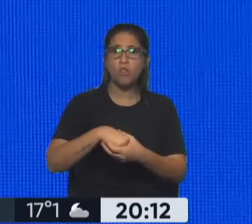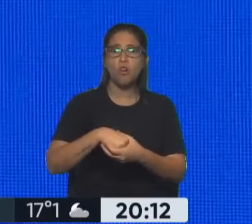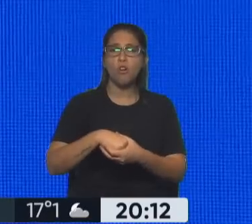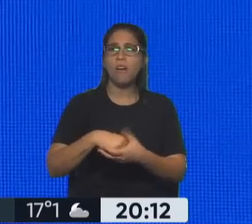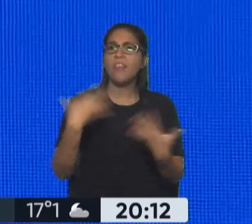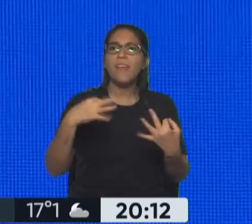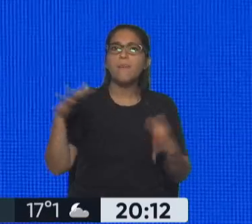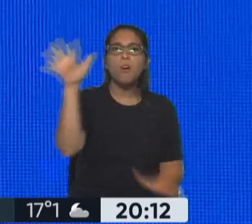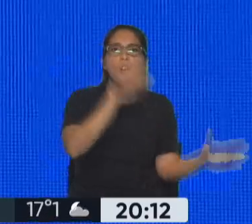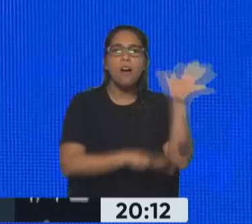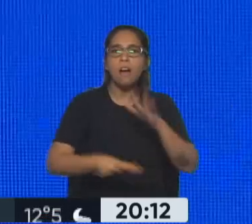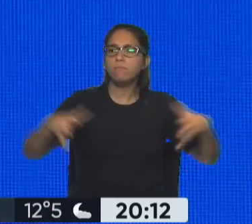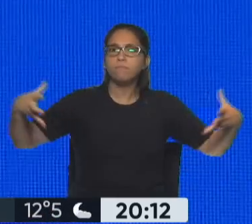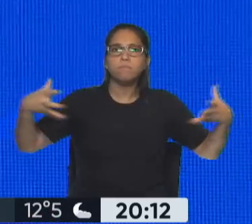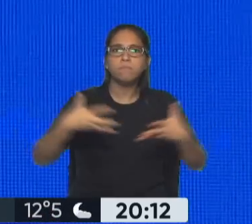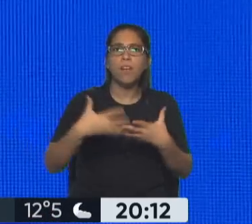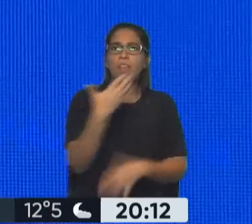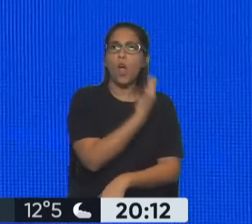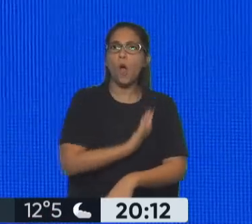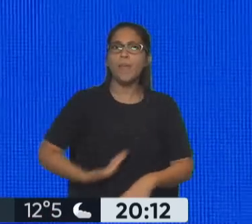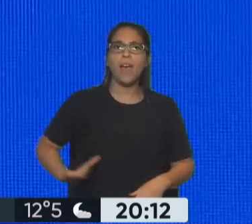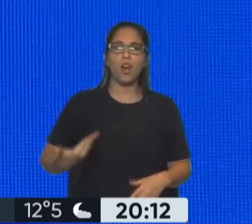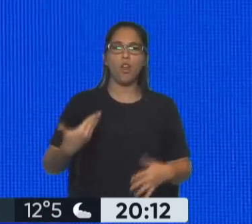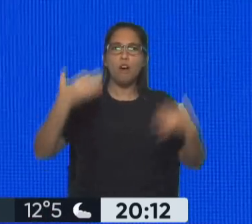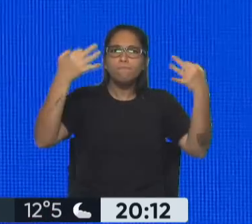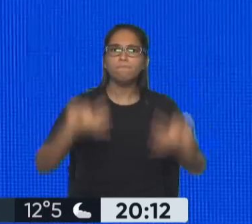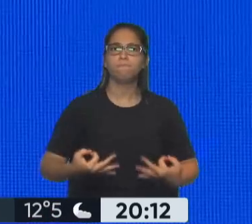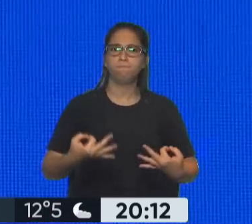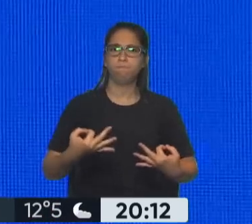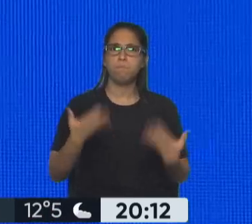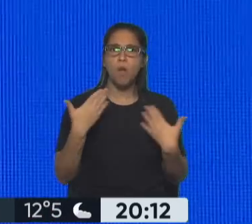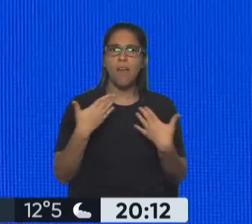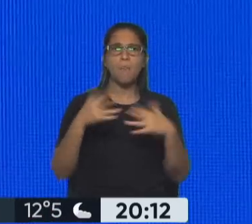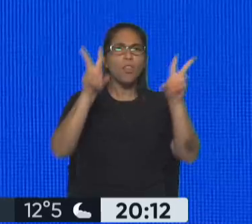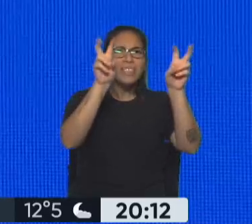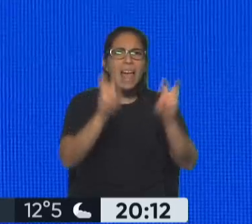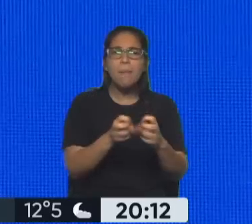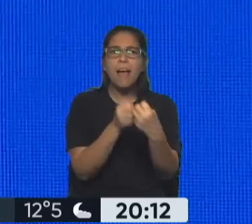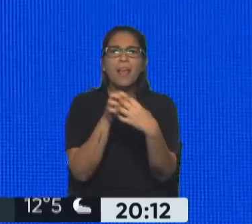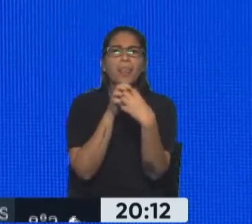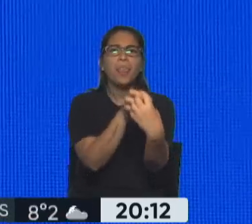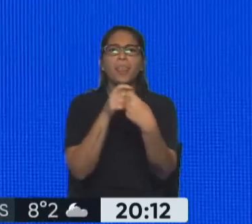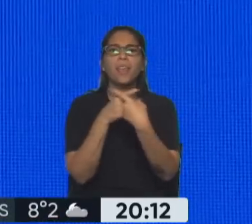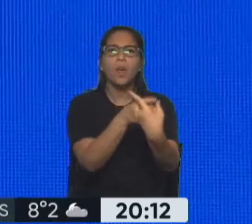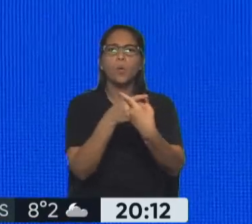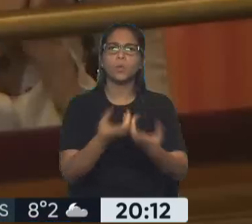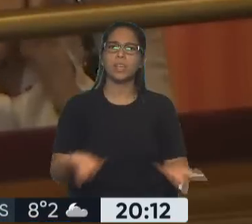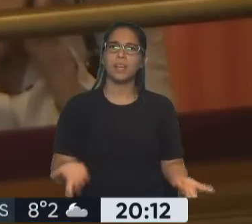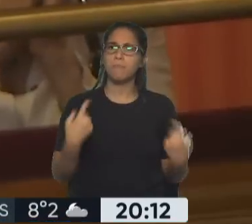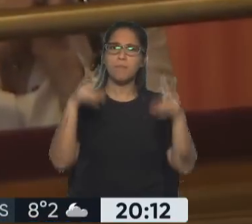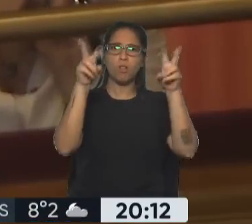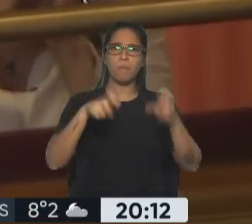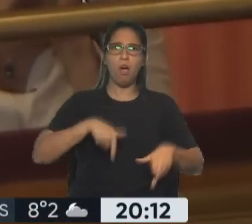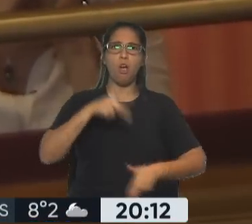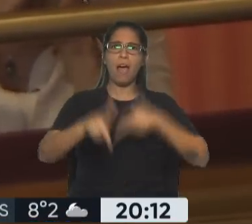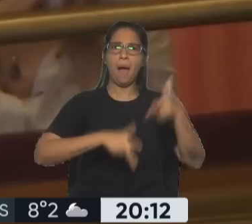que hacer un programa de gobierno en donde discutamos estas cosas de las cuales estuvimos hablando